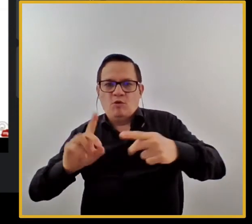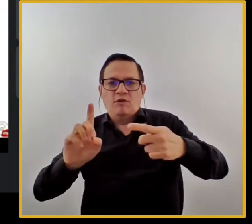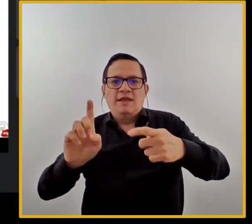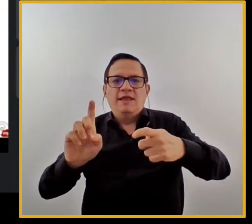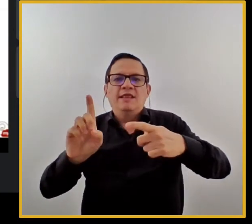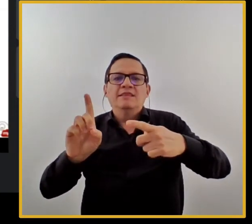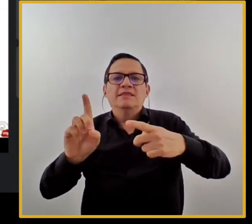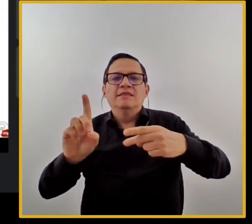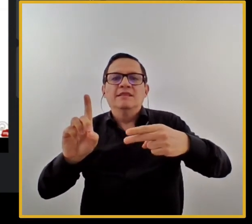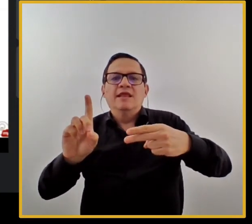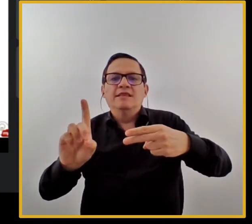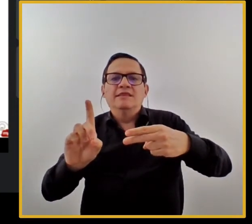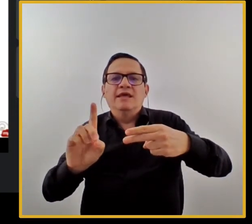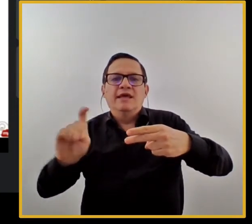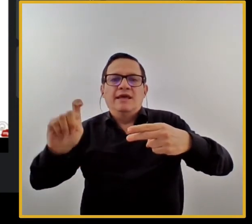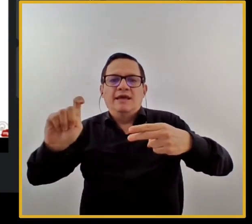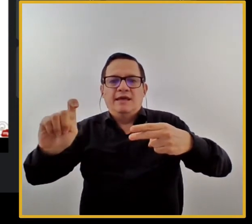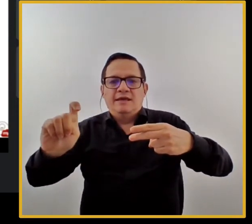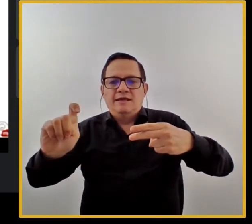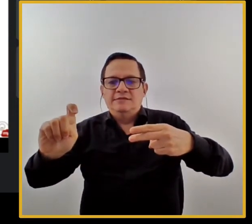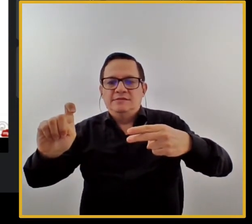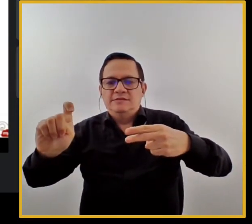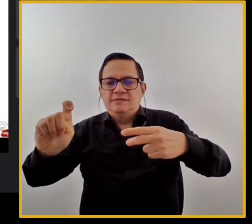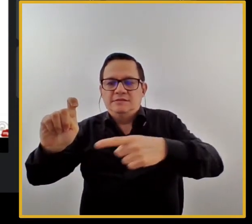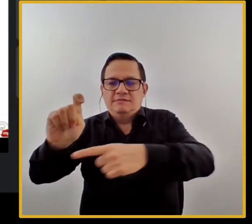¿sí? Dividido